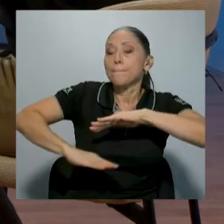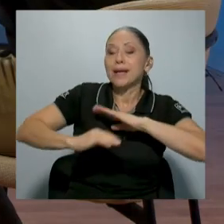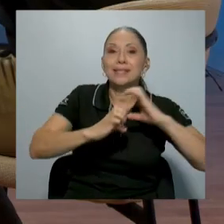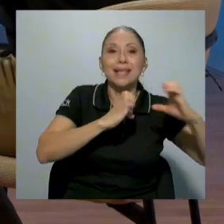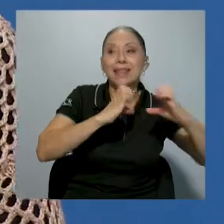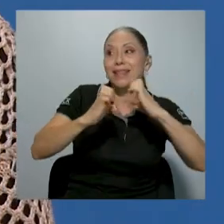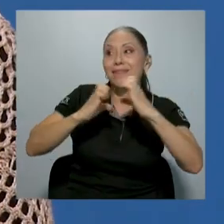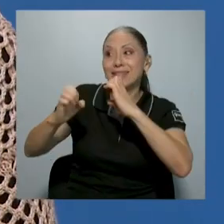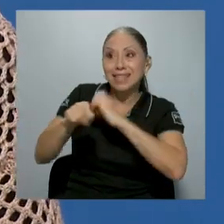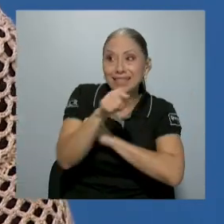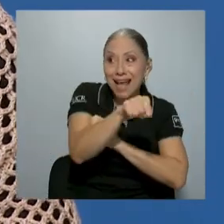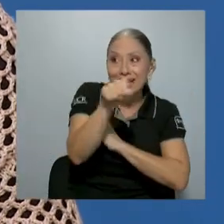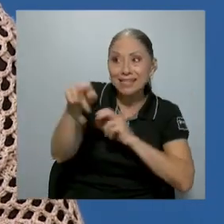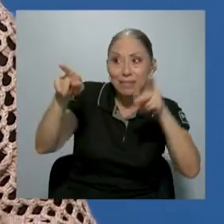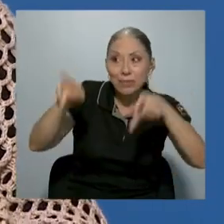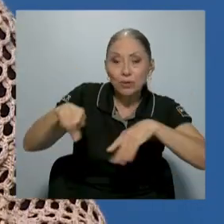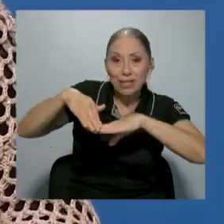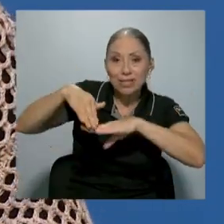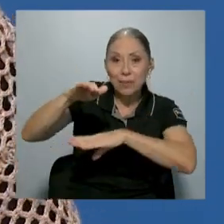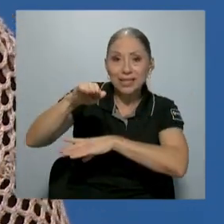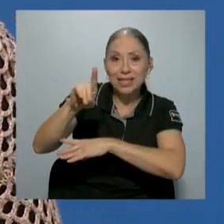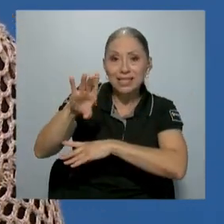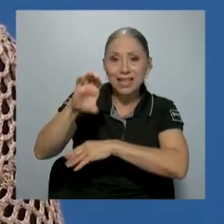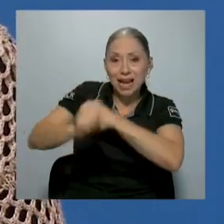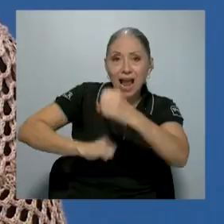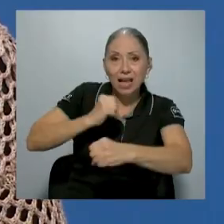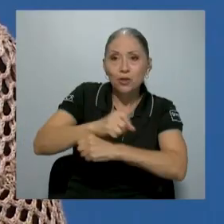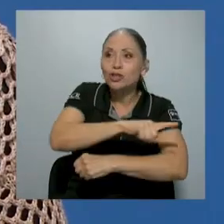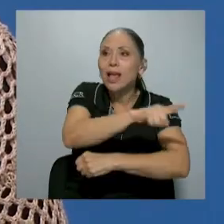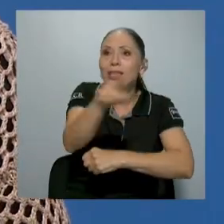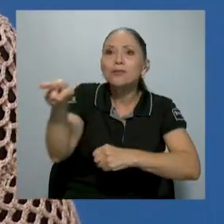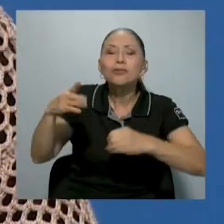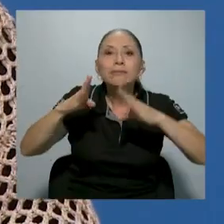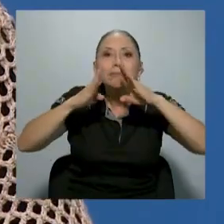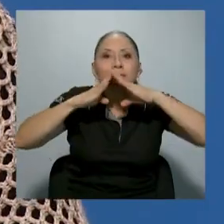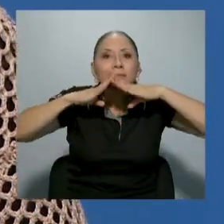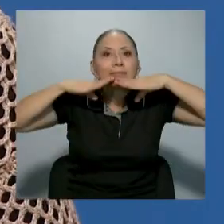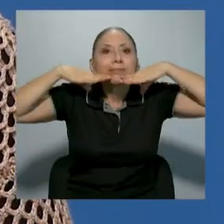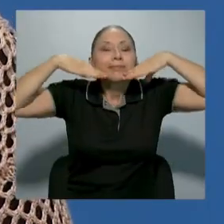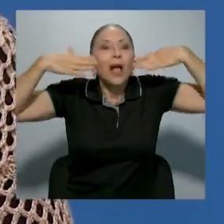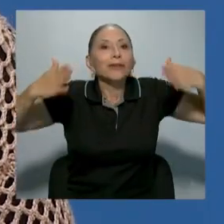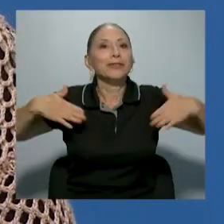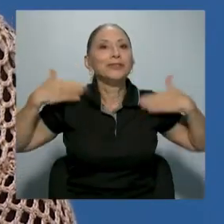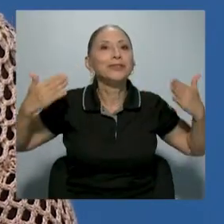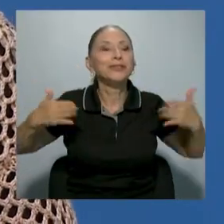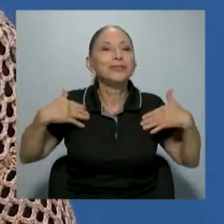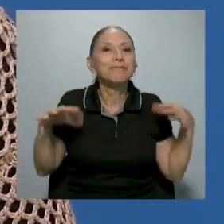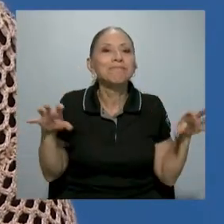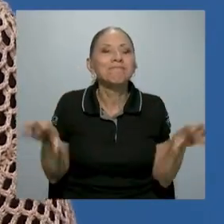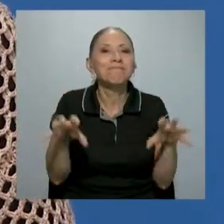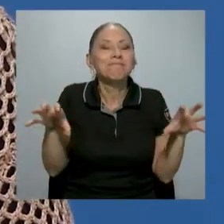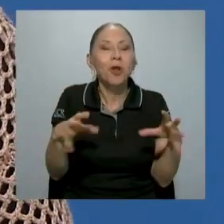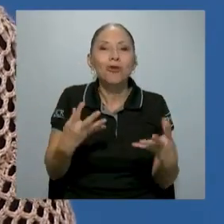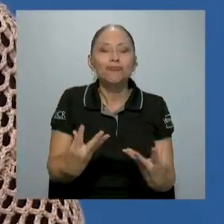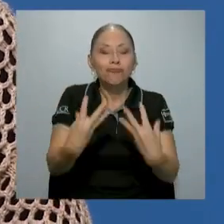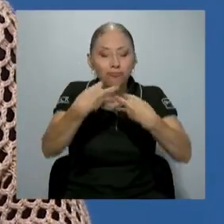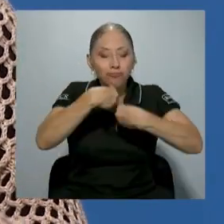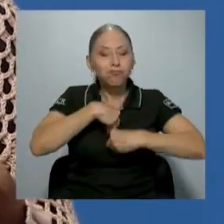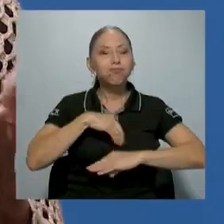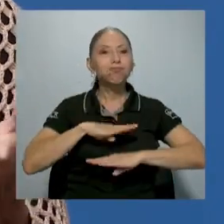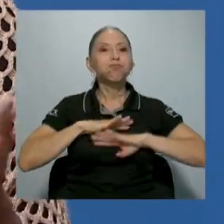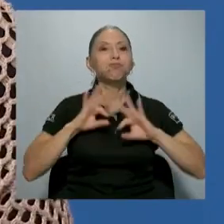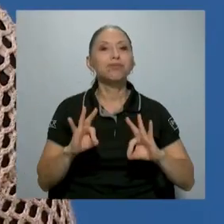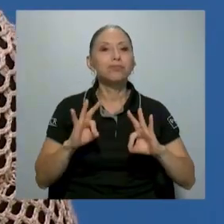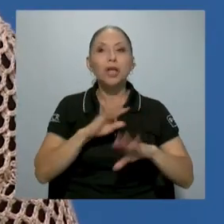los centenarios, es esa felicidad con la que goza, ¿verdad? Esa alegría. Todos manifiestan